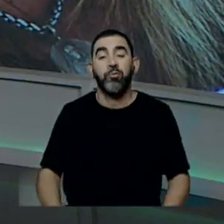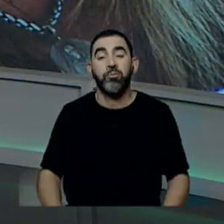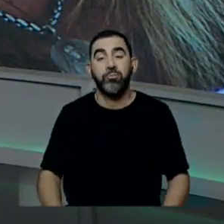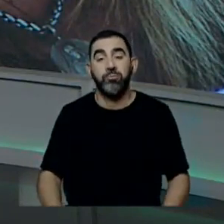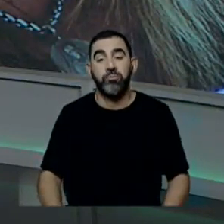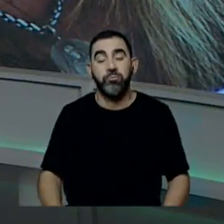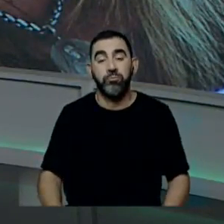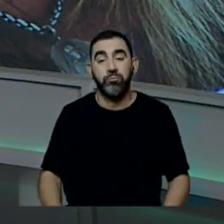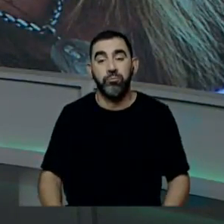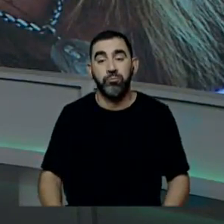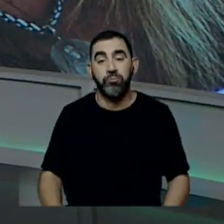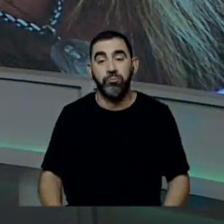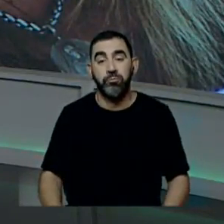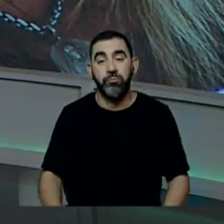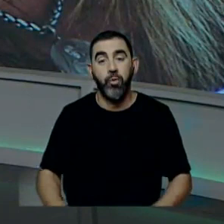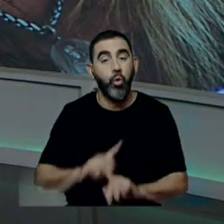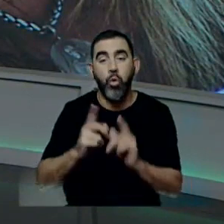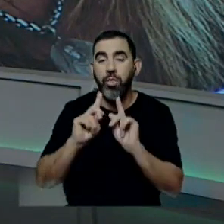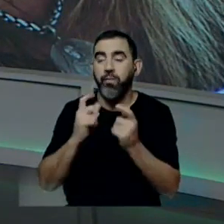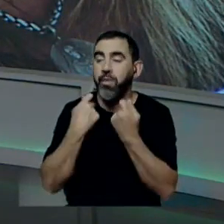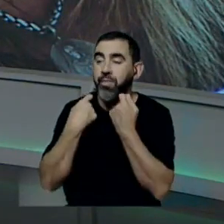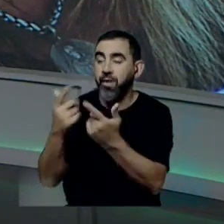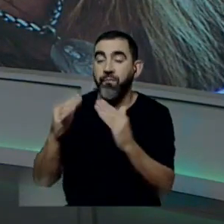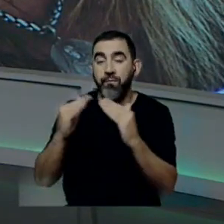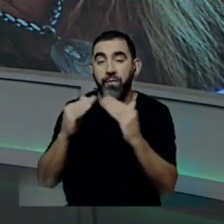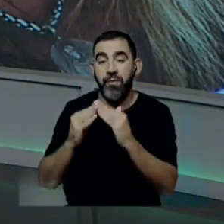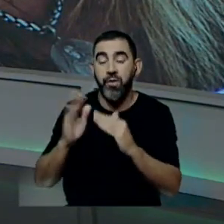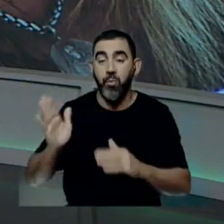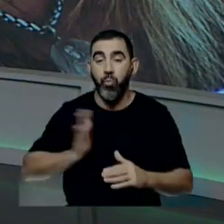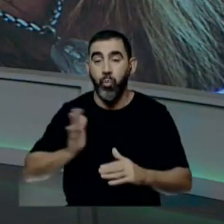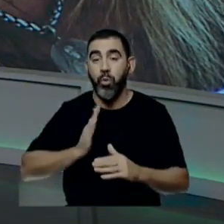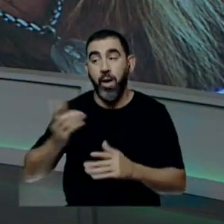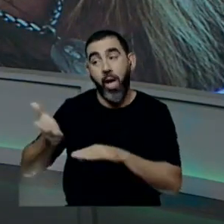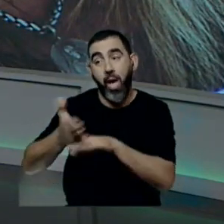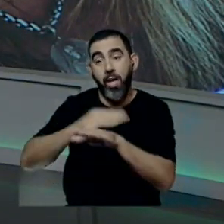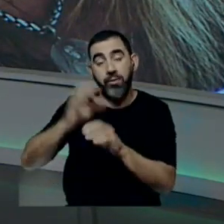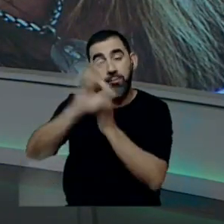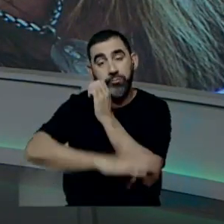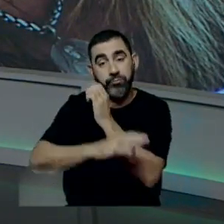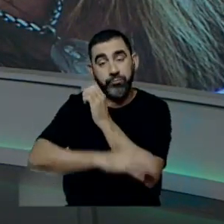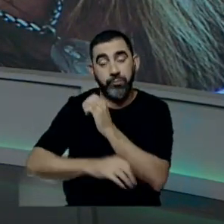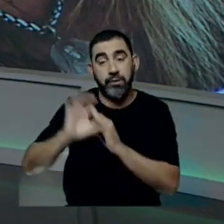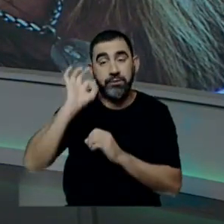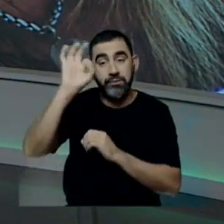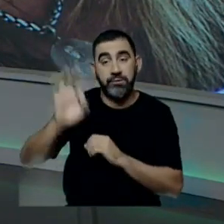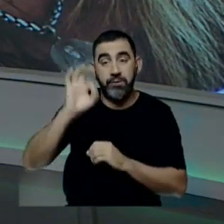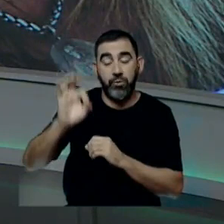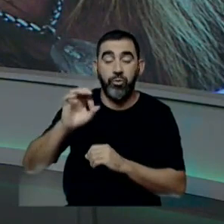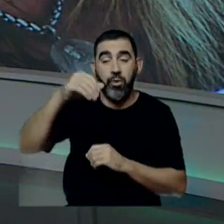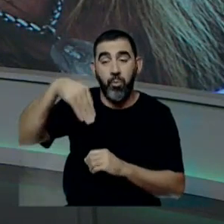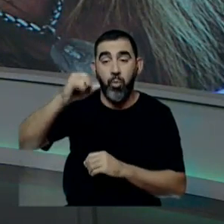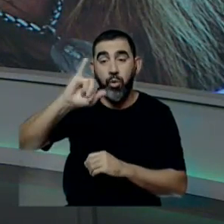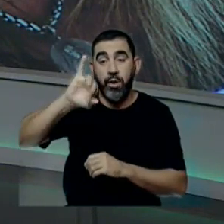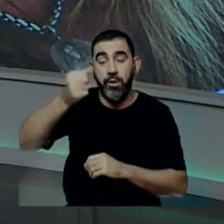Territorial determinó que no se debió adjudicar una vivienda a una mujer que fue empleada doméstica de la senadora cabildante y